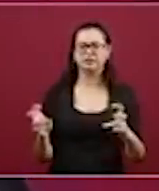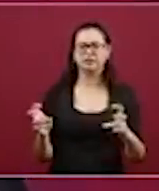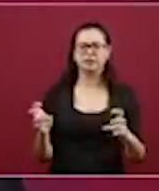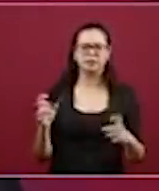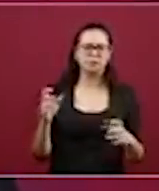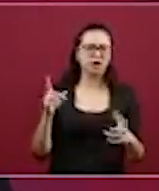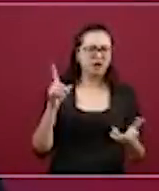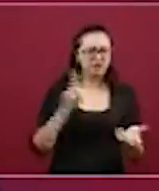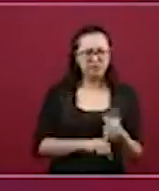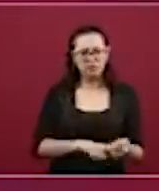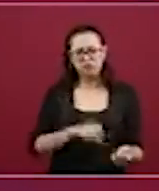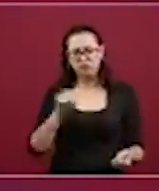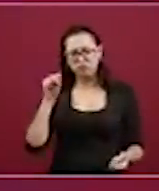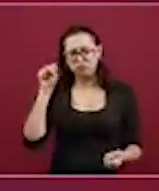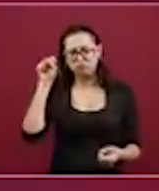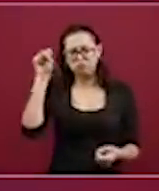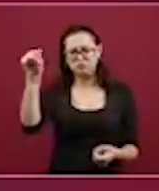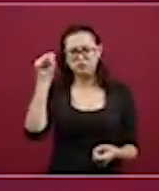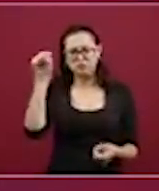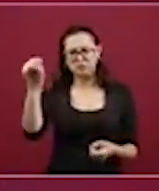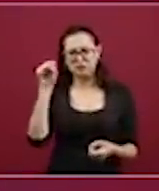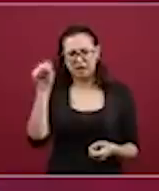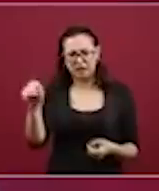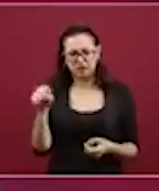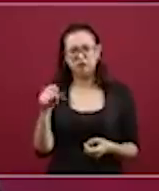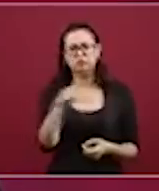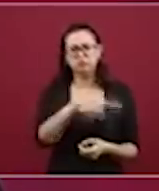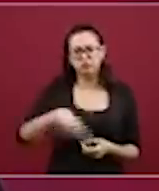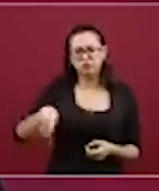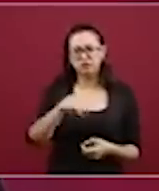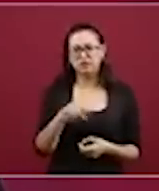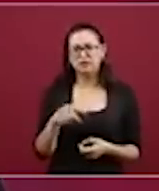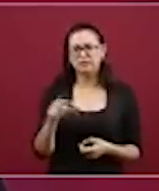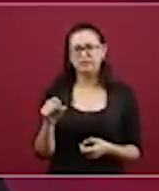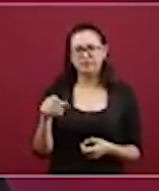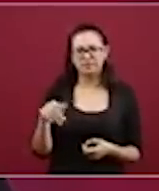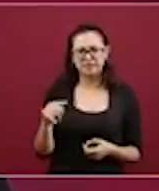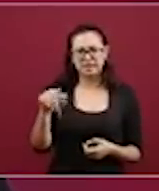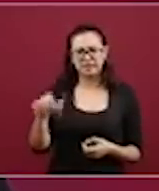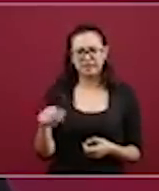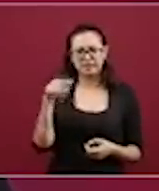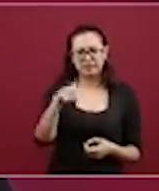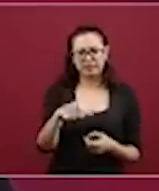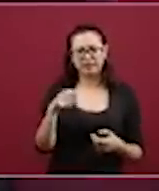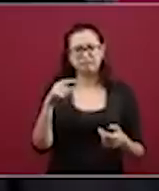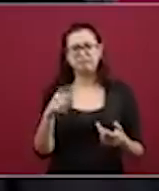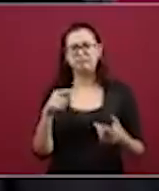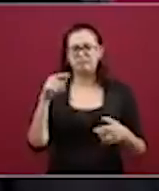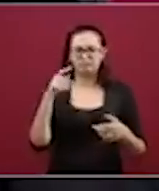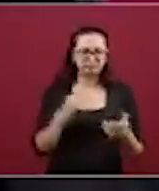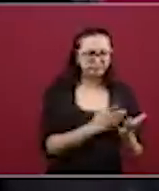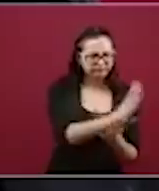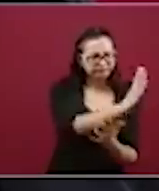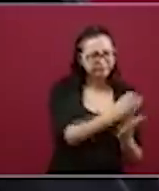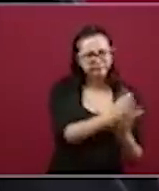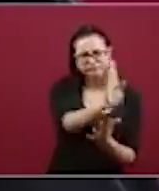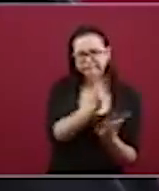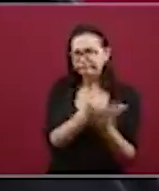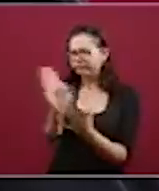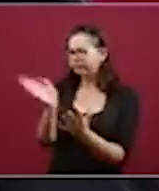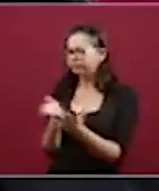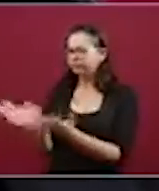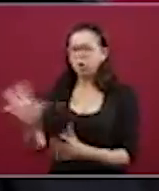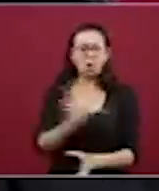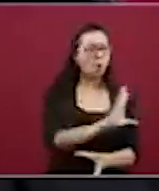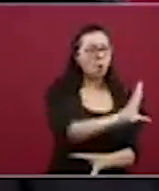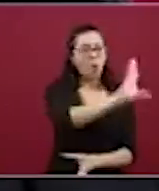del Sindicato de Trabajadores de la Educación, a la CENTE, al CENTE, a